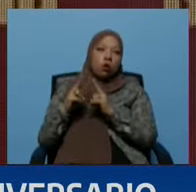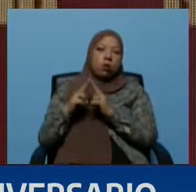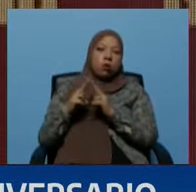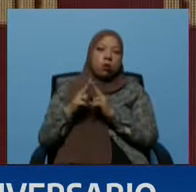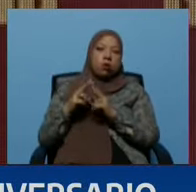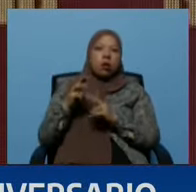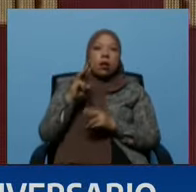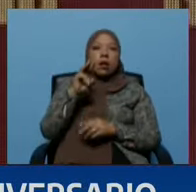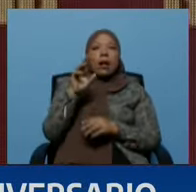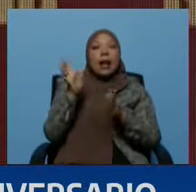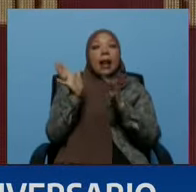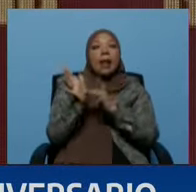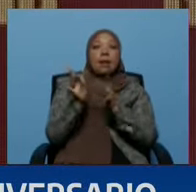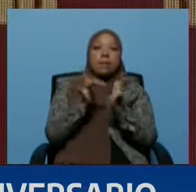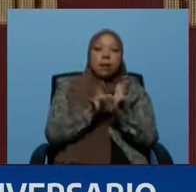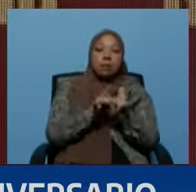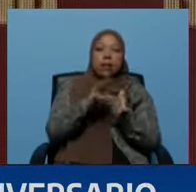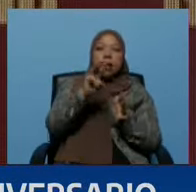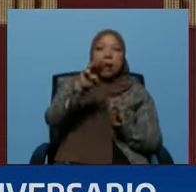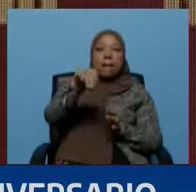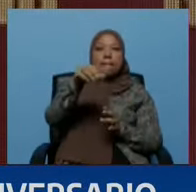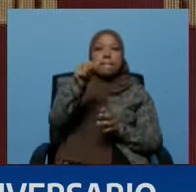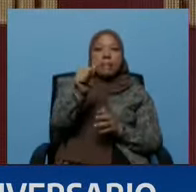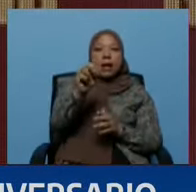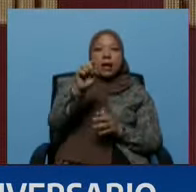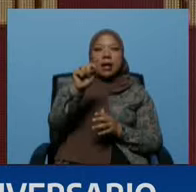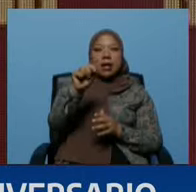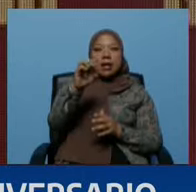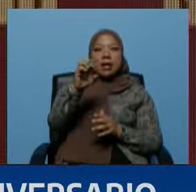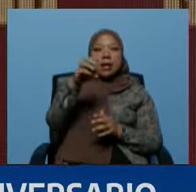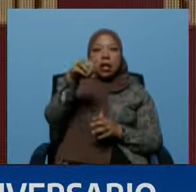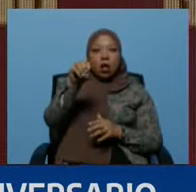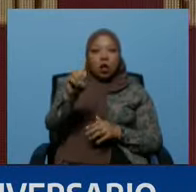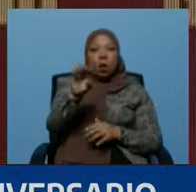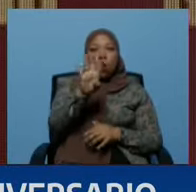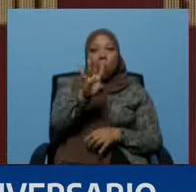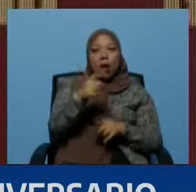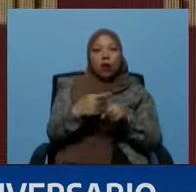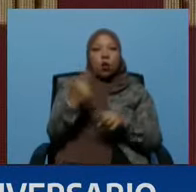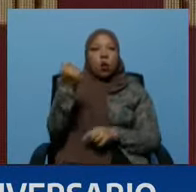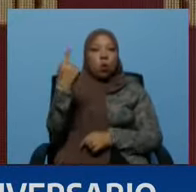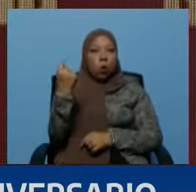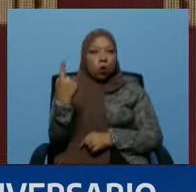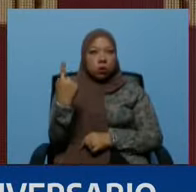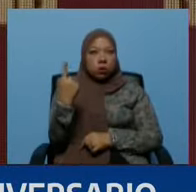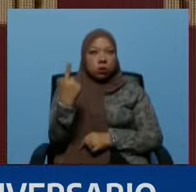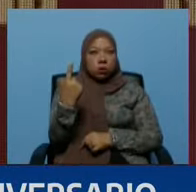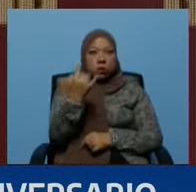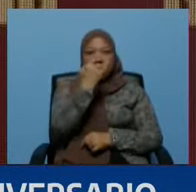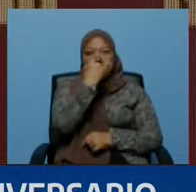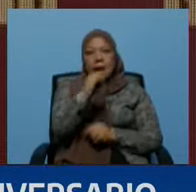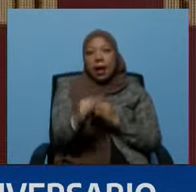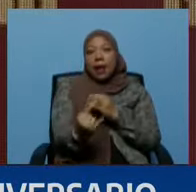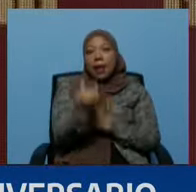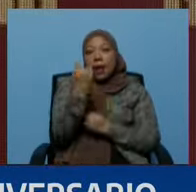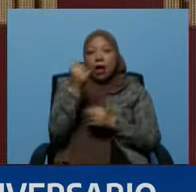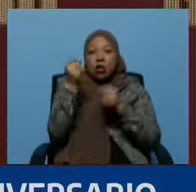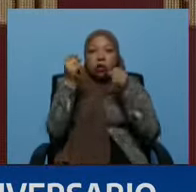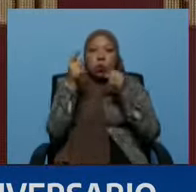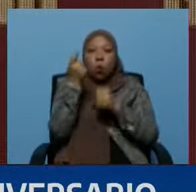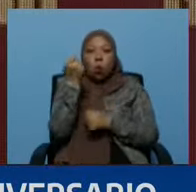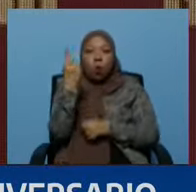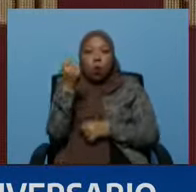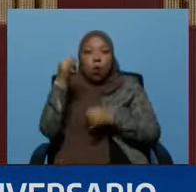Mateo 4, 1-11, y es la batalla que estamos dando frente al engaño del diablo, que toma mil formas,